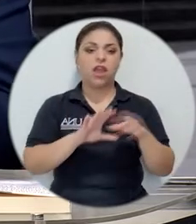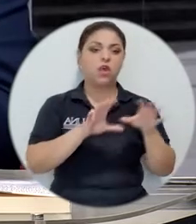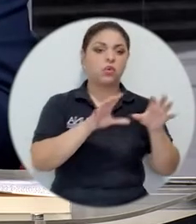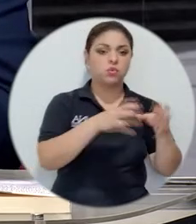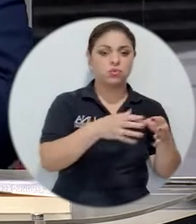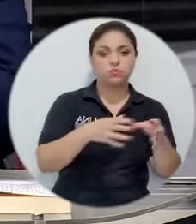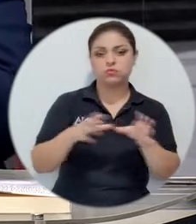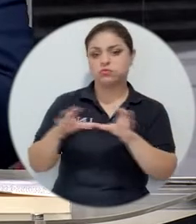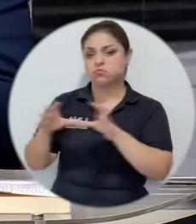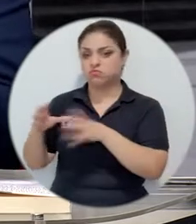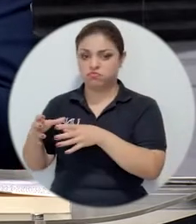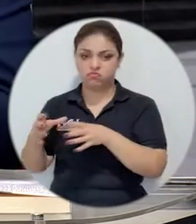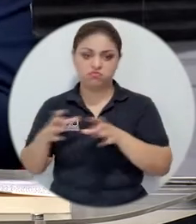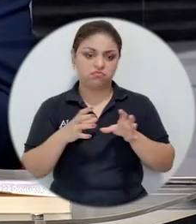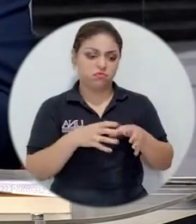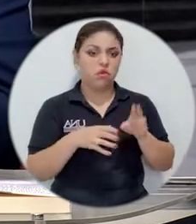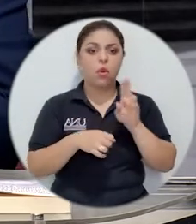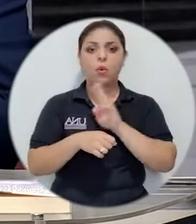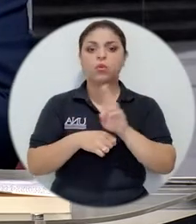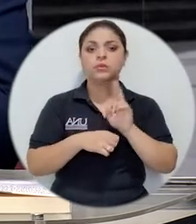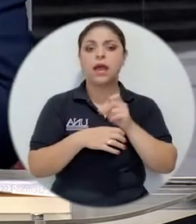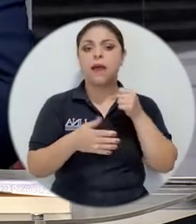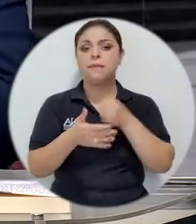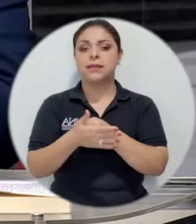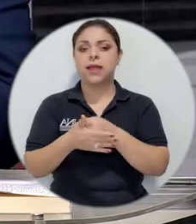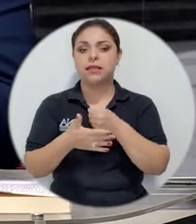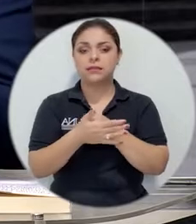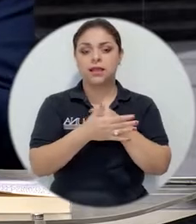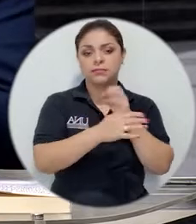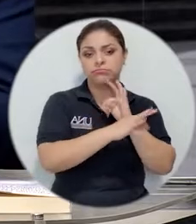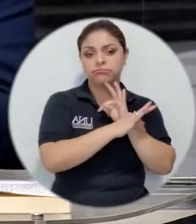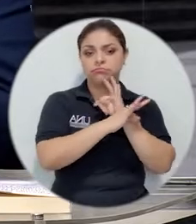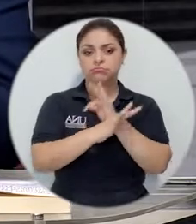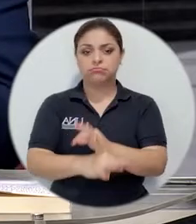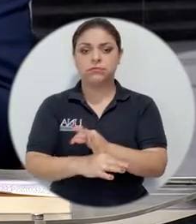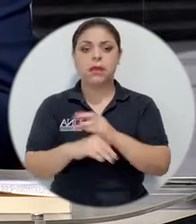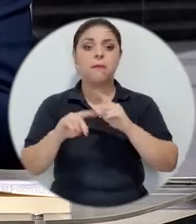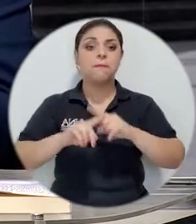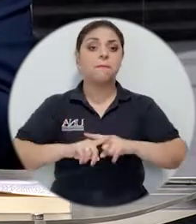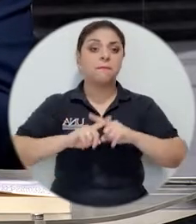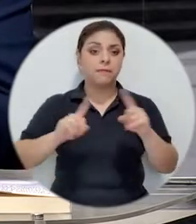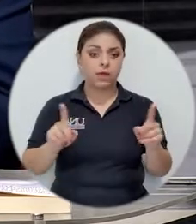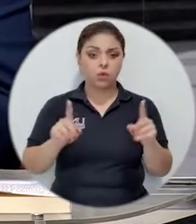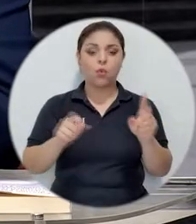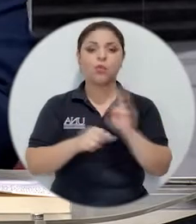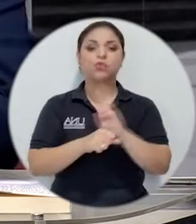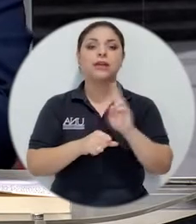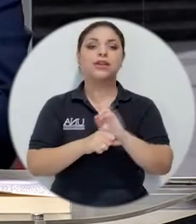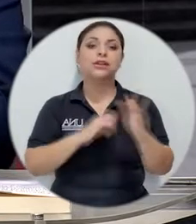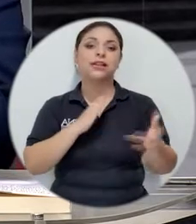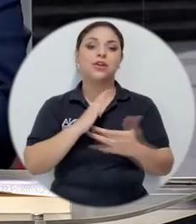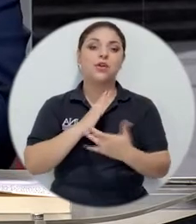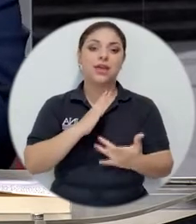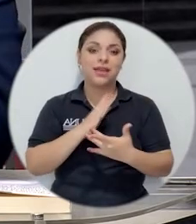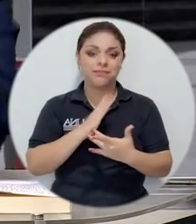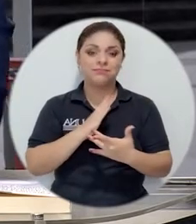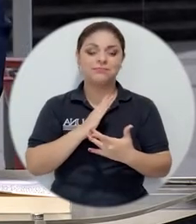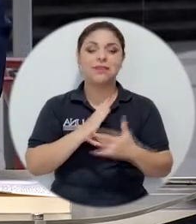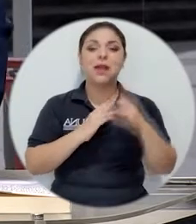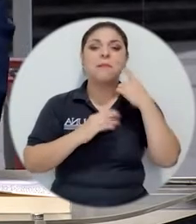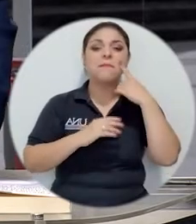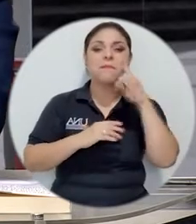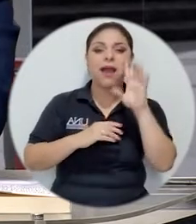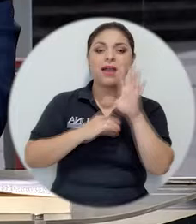ver con grupos o estados que utilizan elementos de amenaza tradicionales, pero que se apoyan cada vez más en